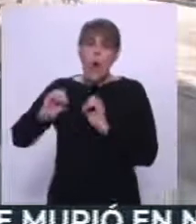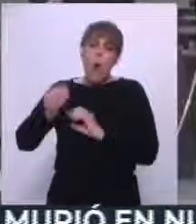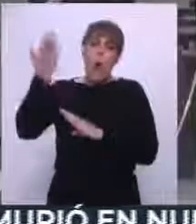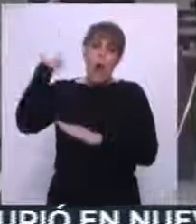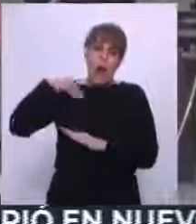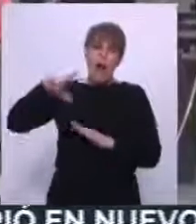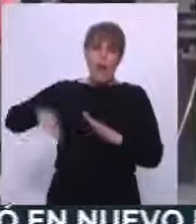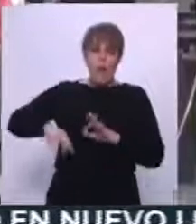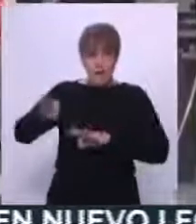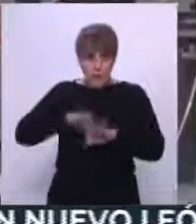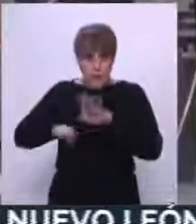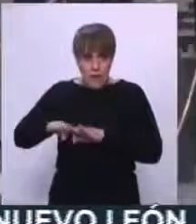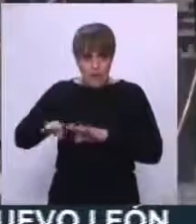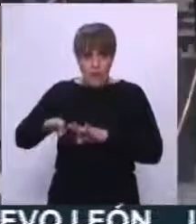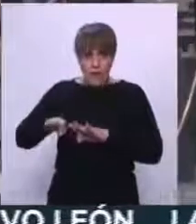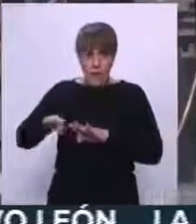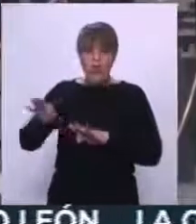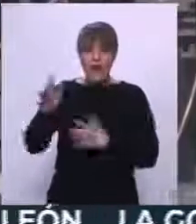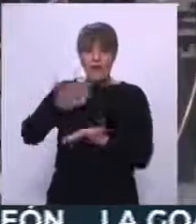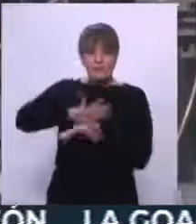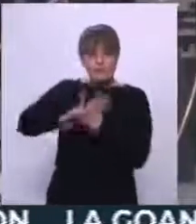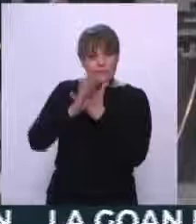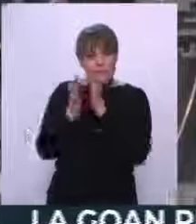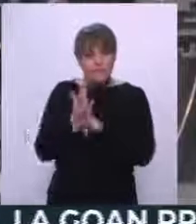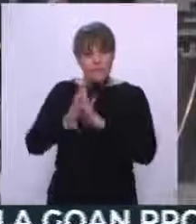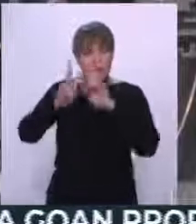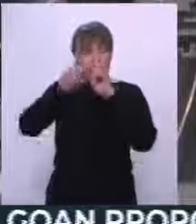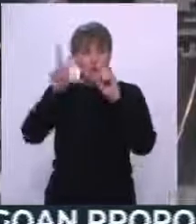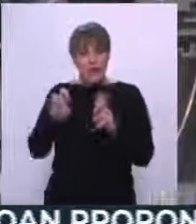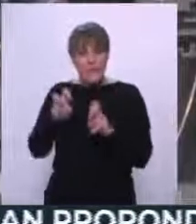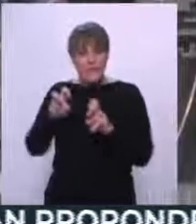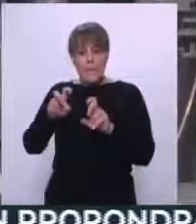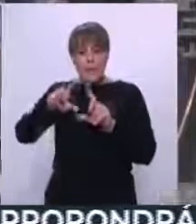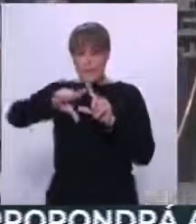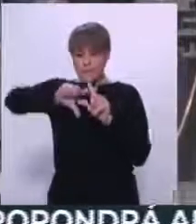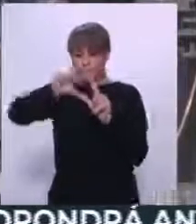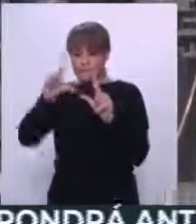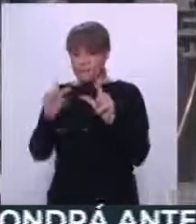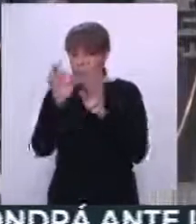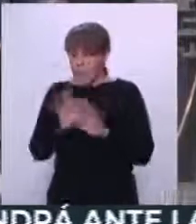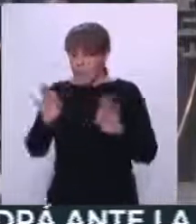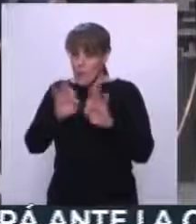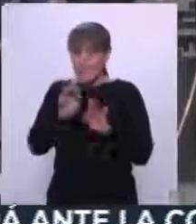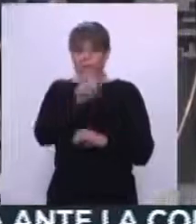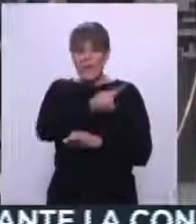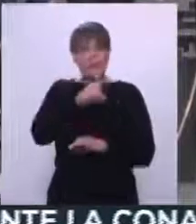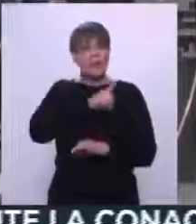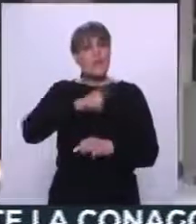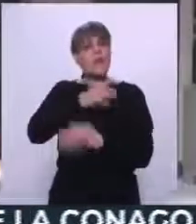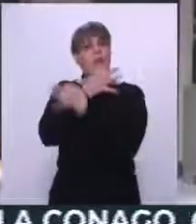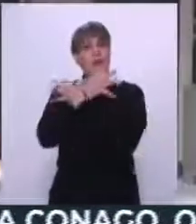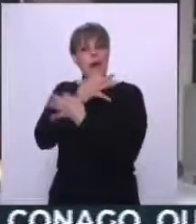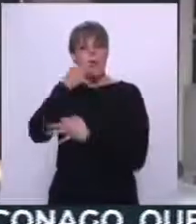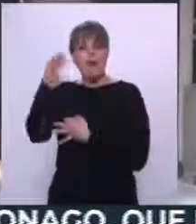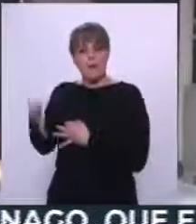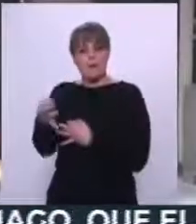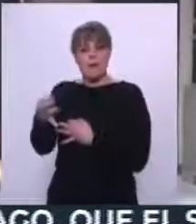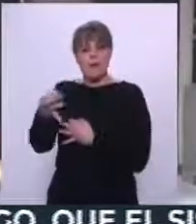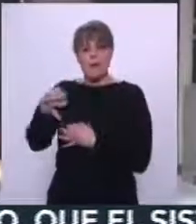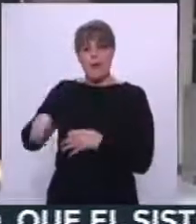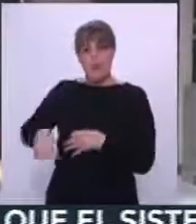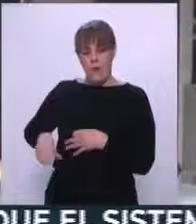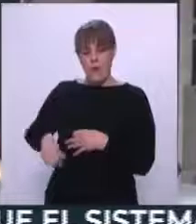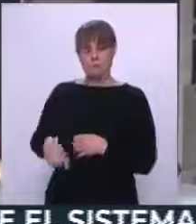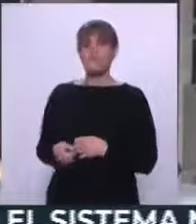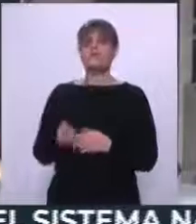públicos mexicanos involucrados en temas de certidumbre de la nación. Además, la publicación en el Diario Oficial agrega que los